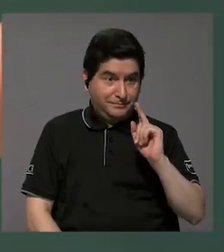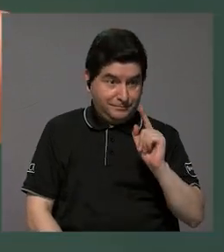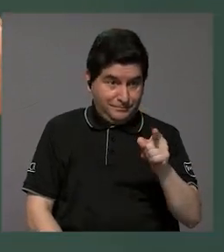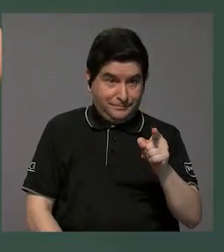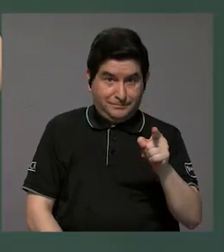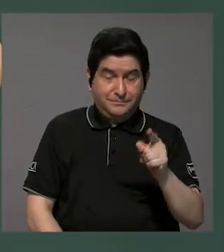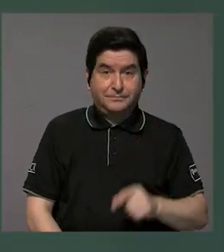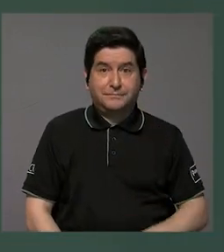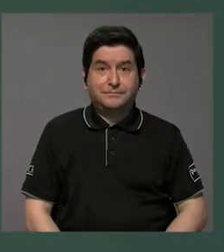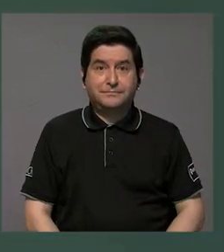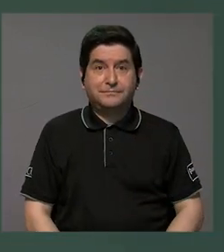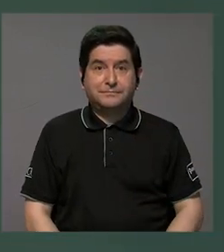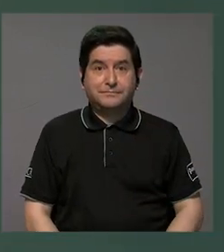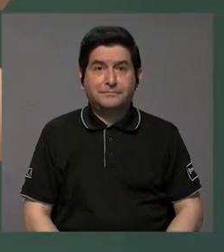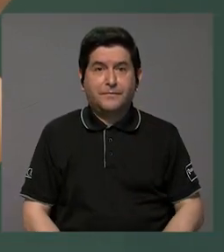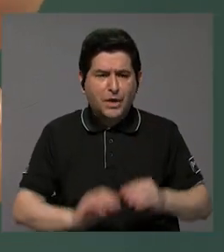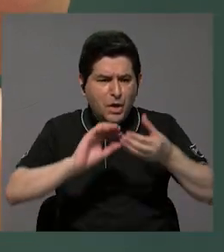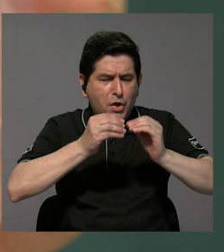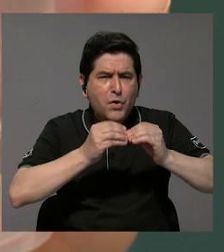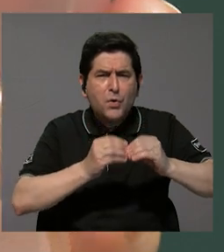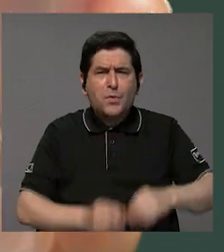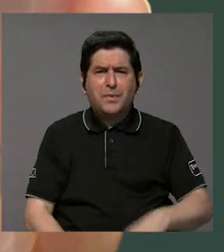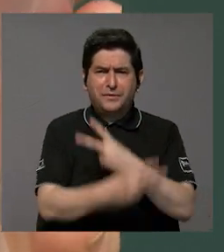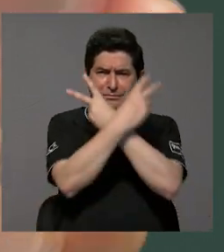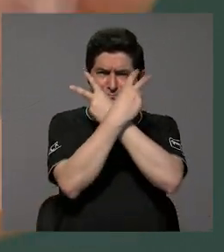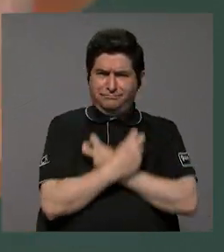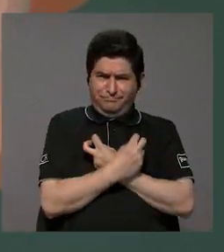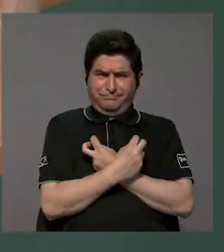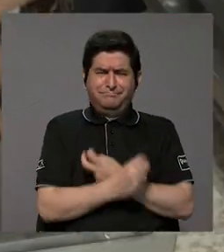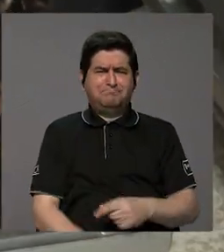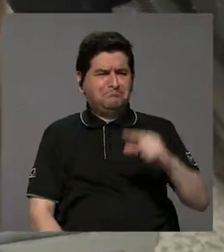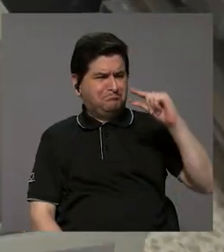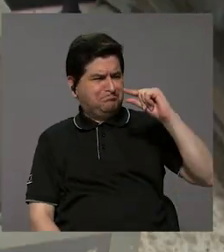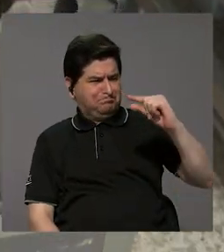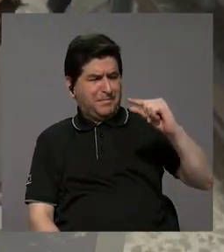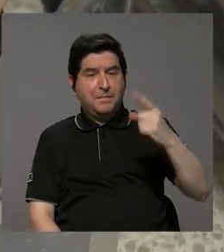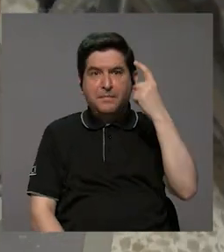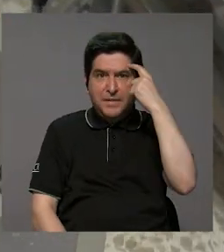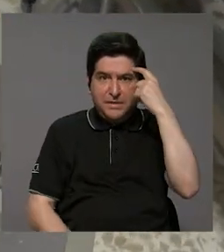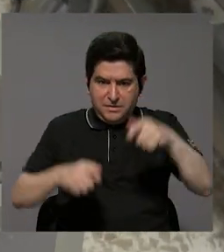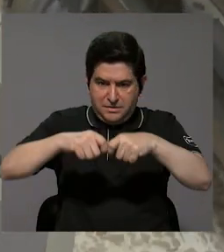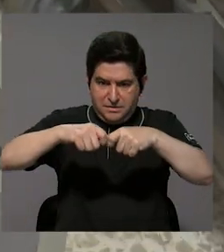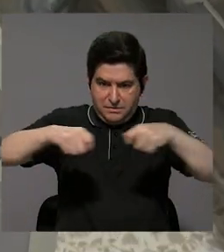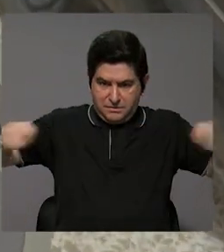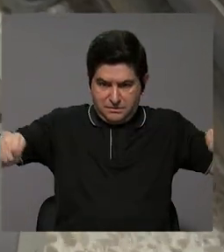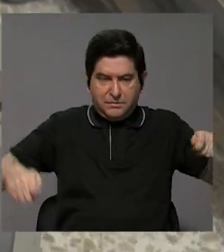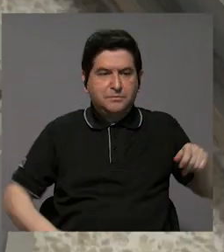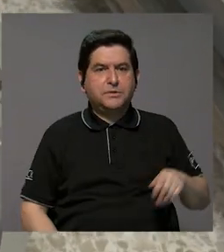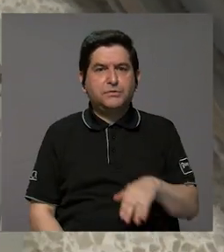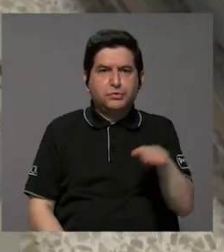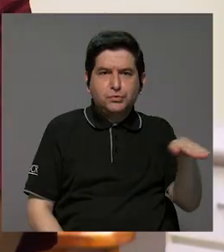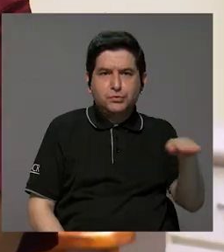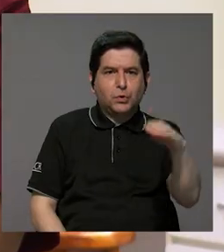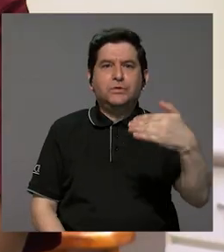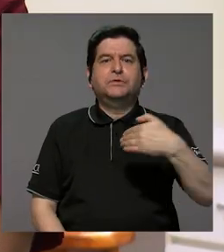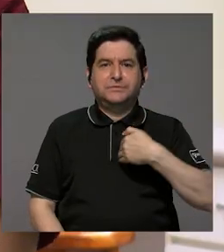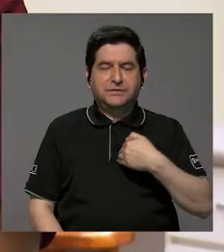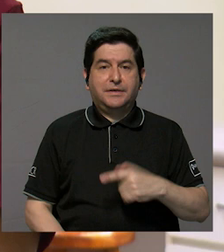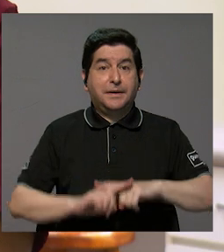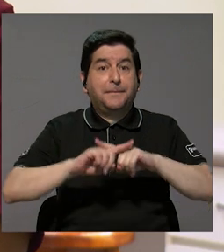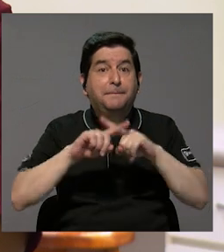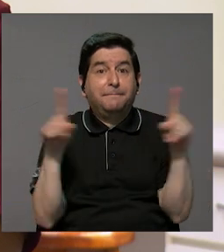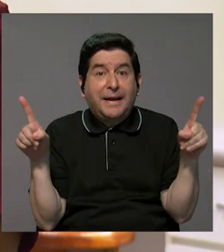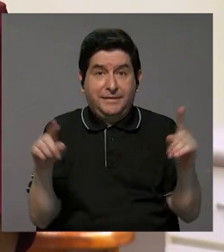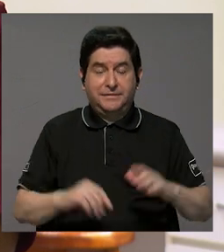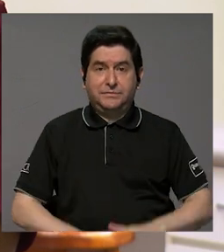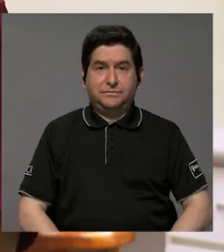es una cantidad de veneno pequeña para el tamaño de la serpiente que tenemos.